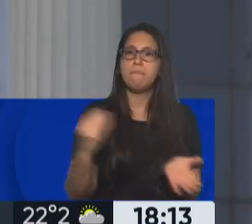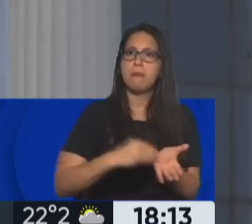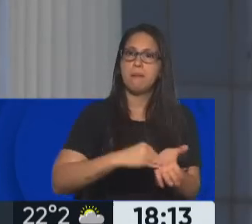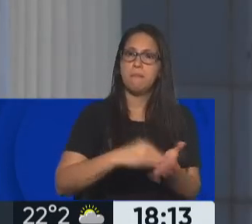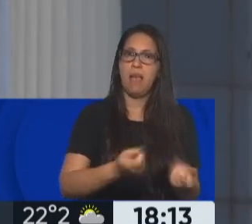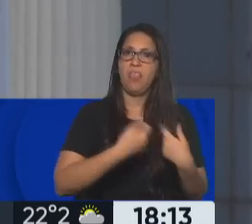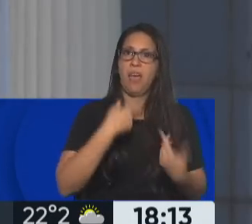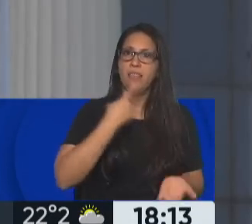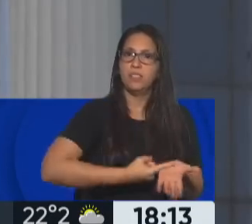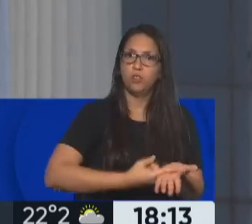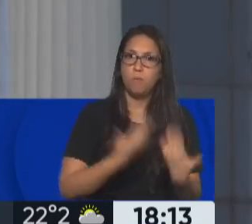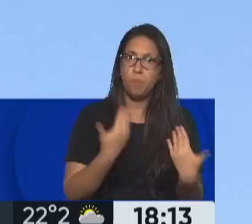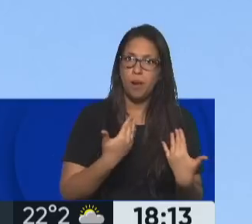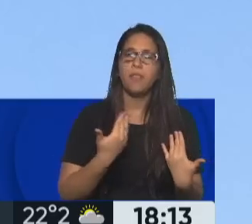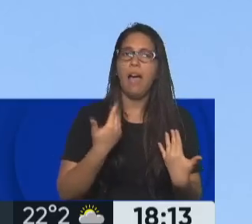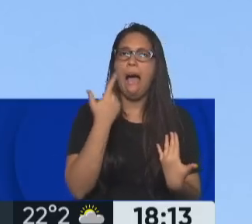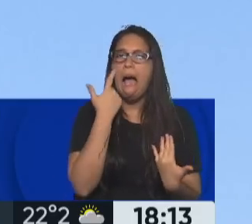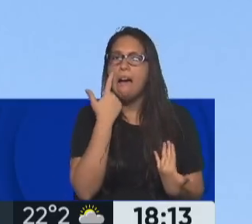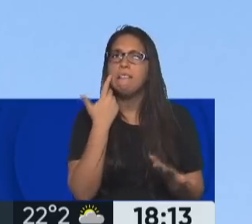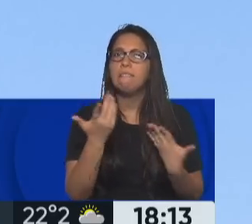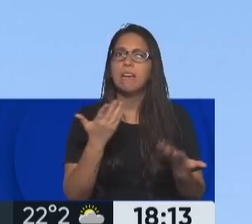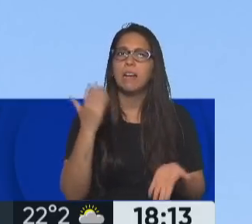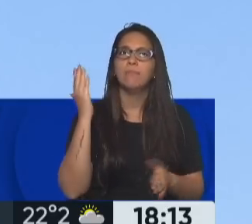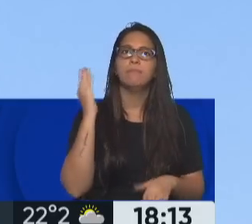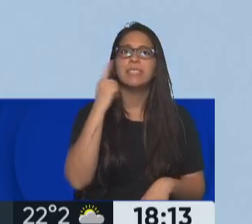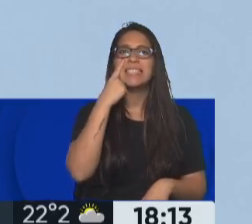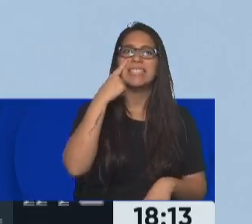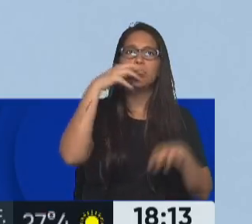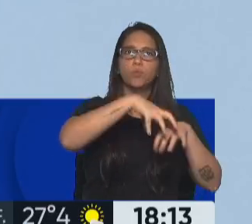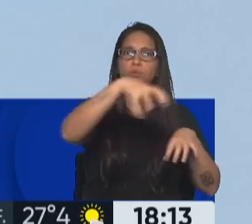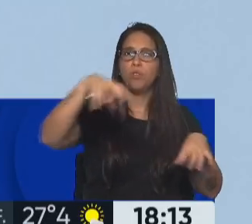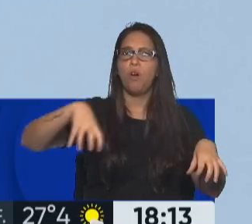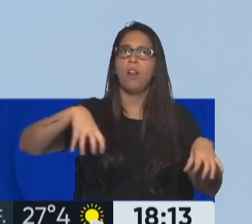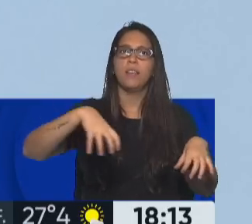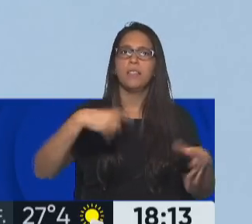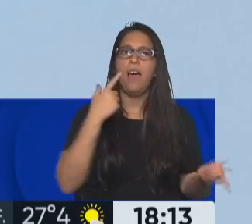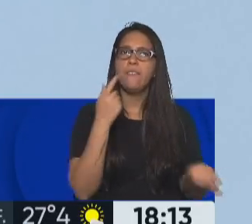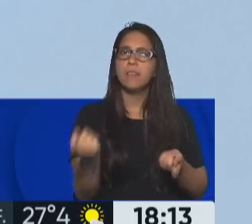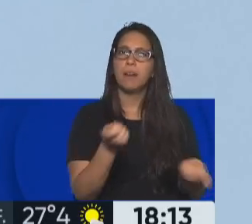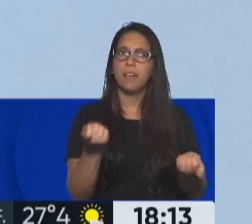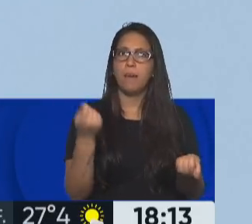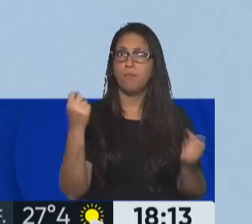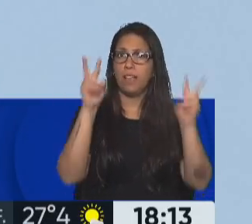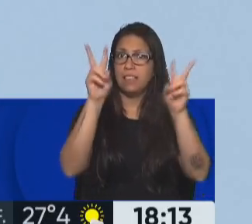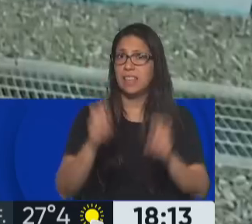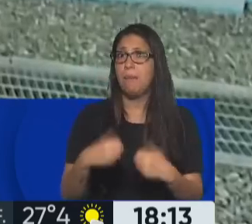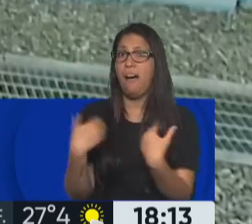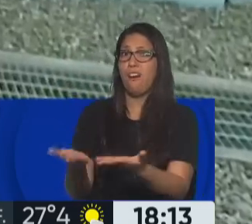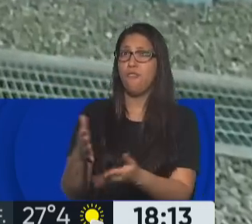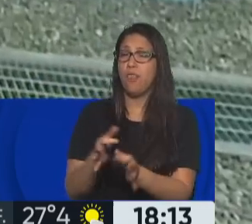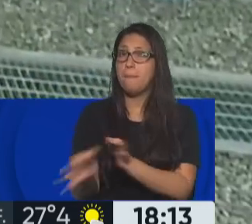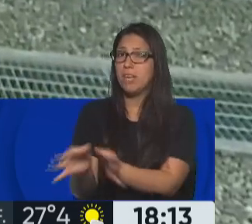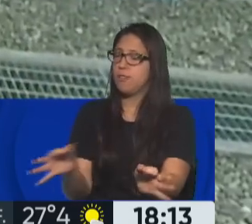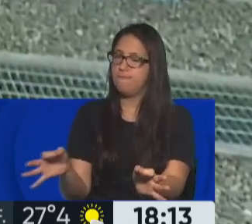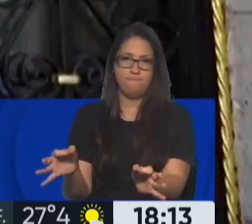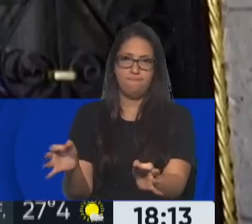pondrá por lo tanto a prueba la fortaleza y los límites de las instituciones de los Estados Unidos con una agenda poco favorable a las minorías. Y en